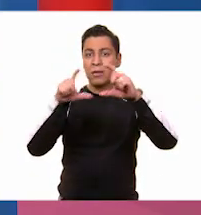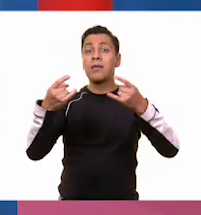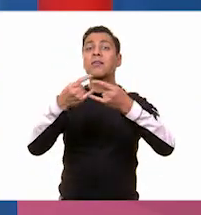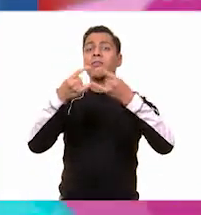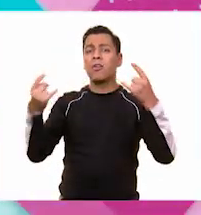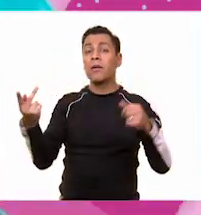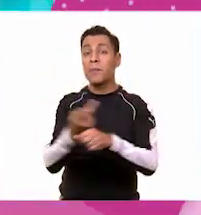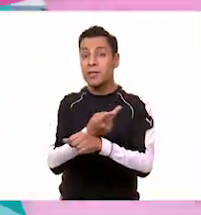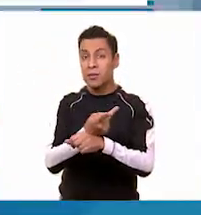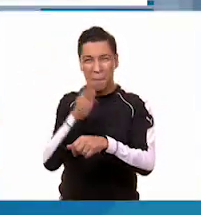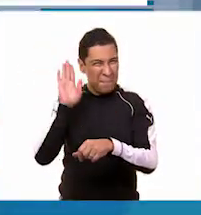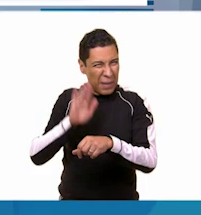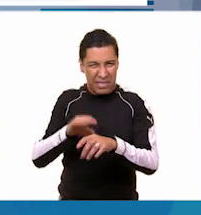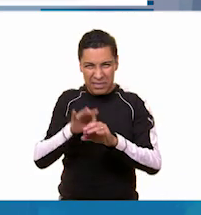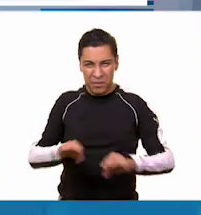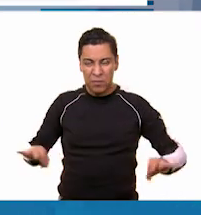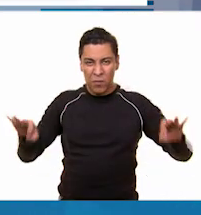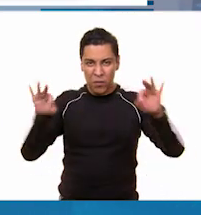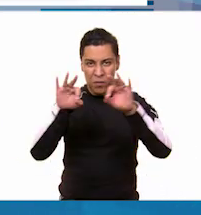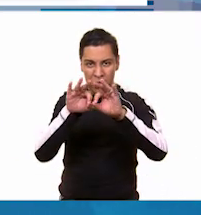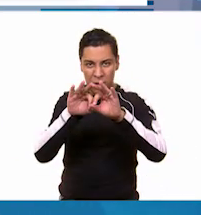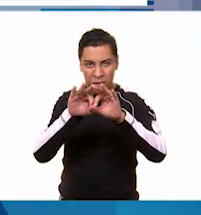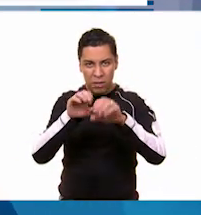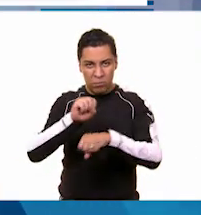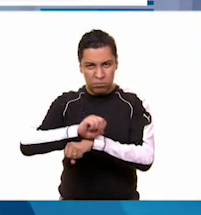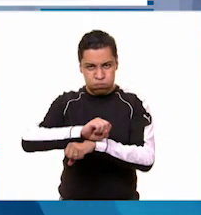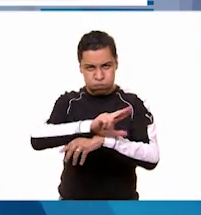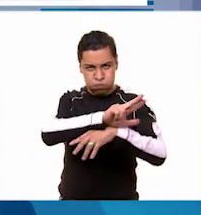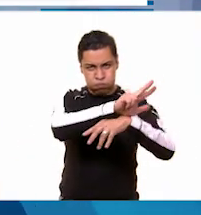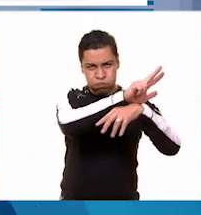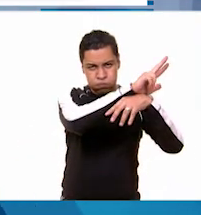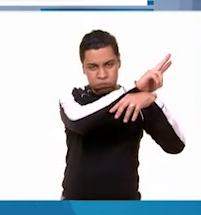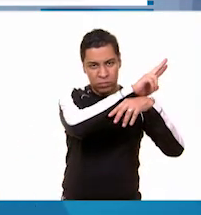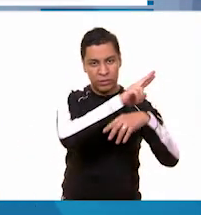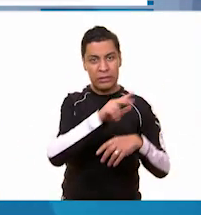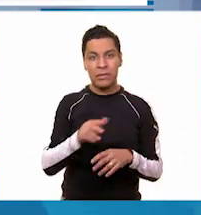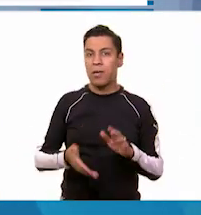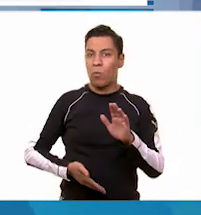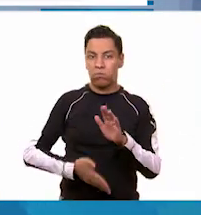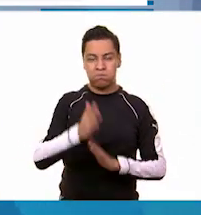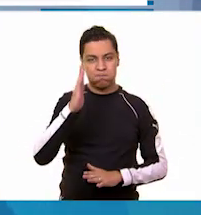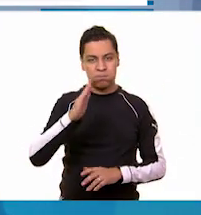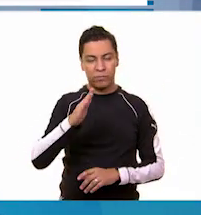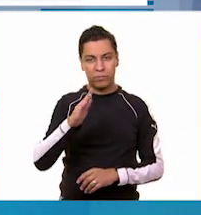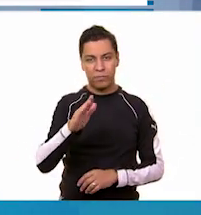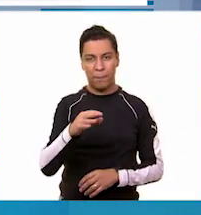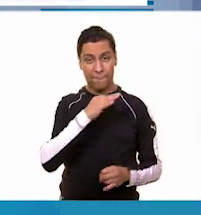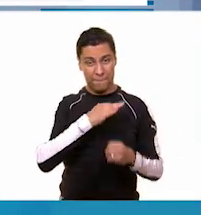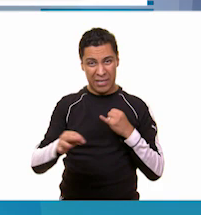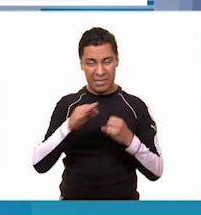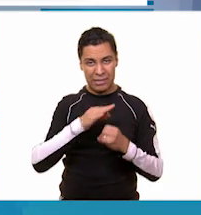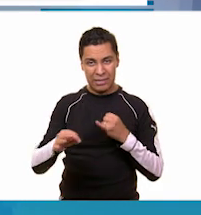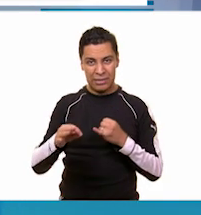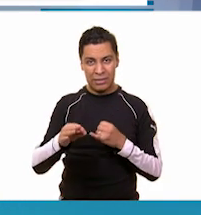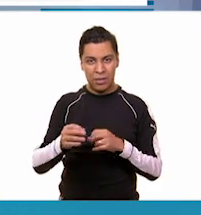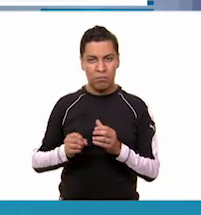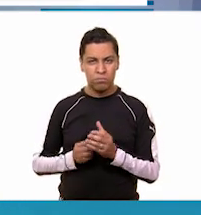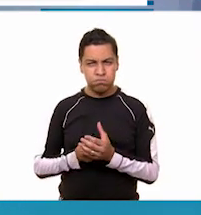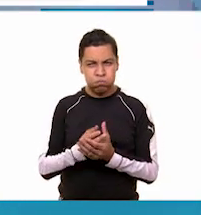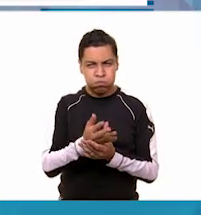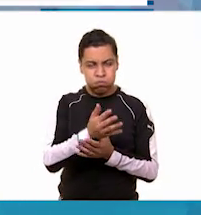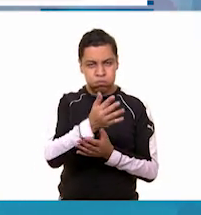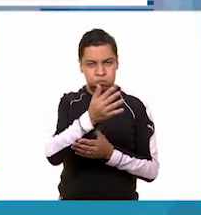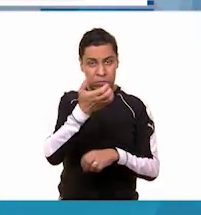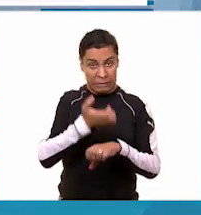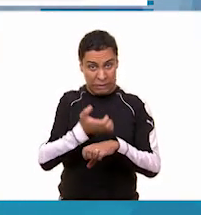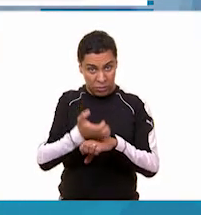noticia. El transbordador espacial Endeavour partió este miércoles en su viaje final, atravesando Estados Unidos de